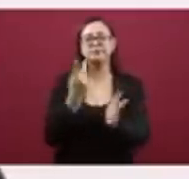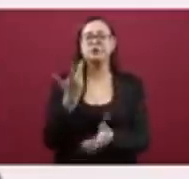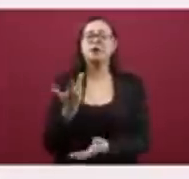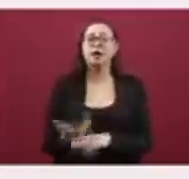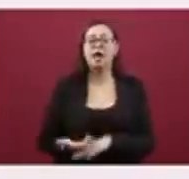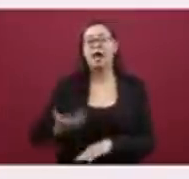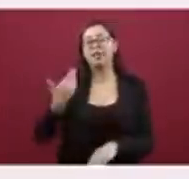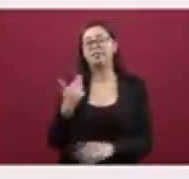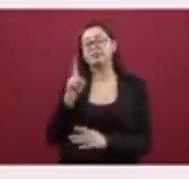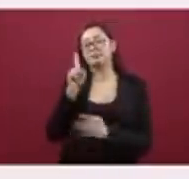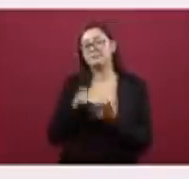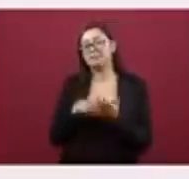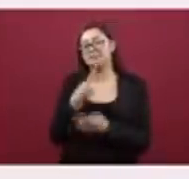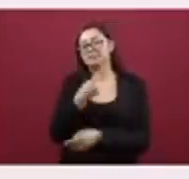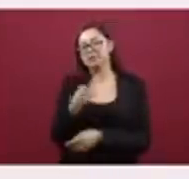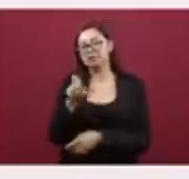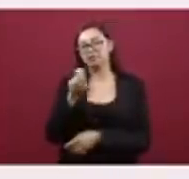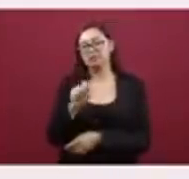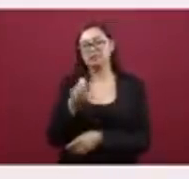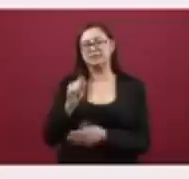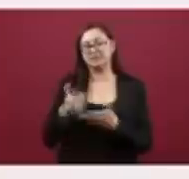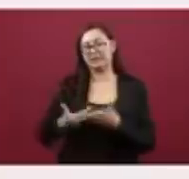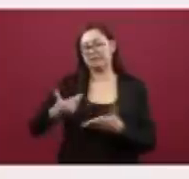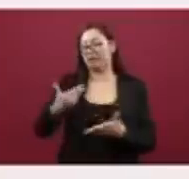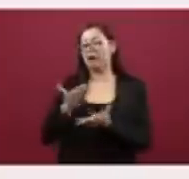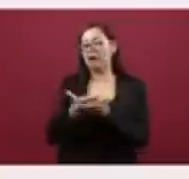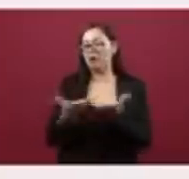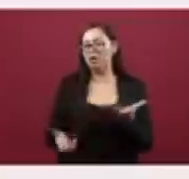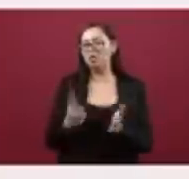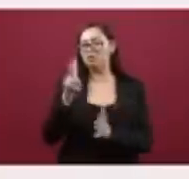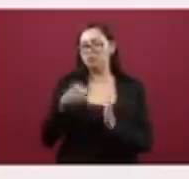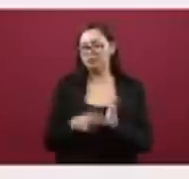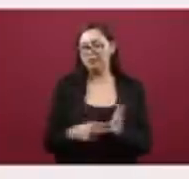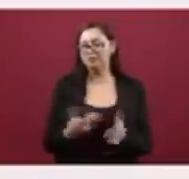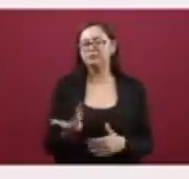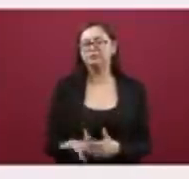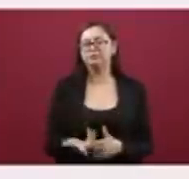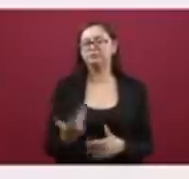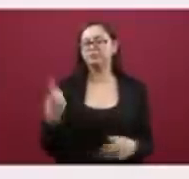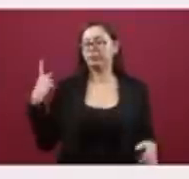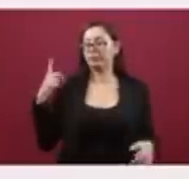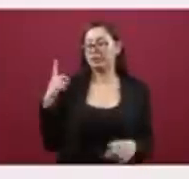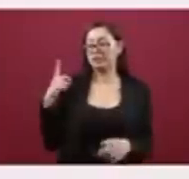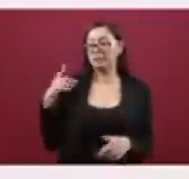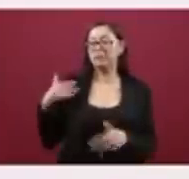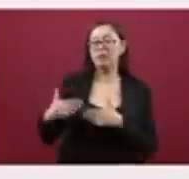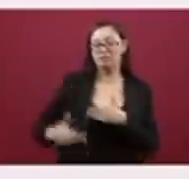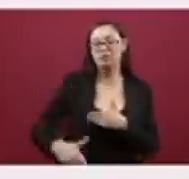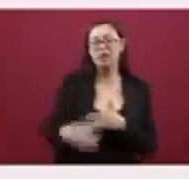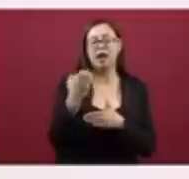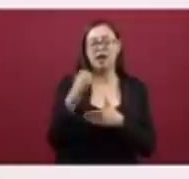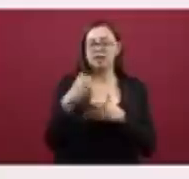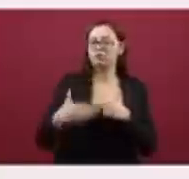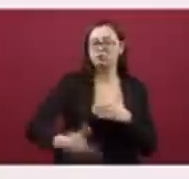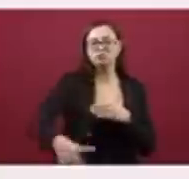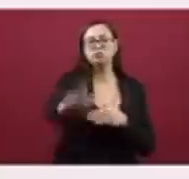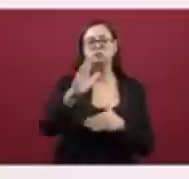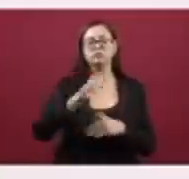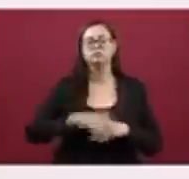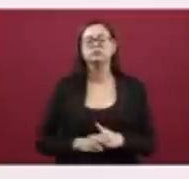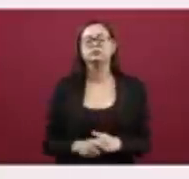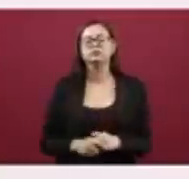ciento sesenta como antes hasta diciembre asimismo